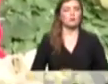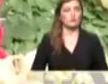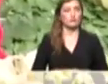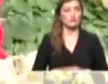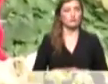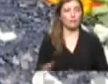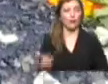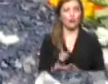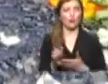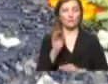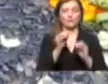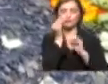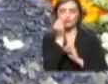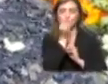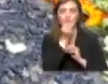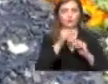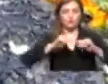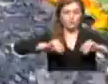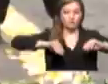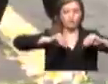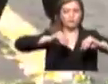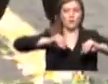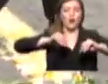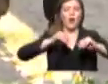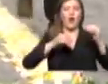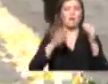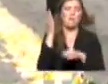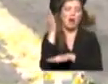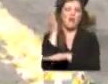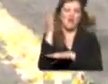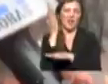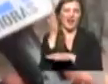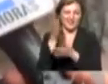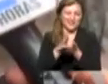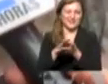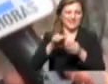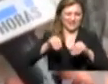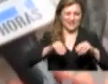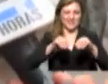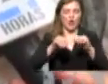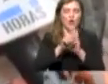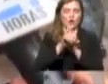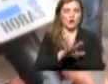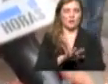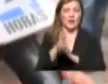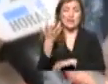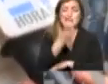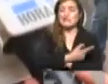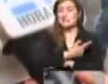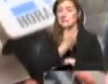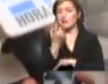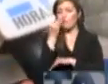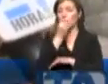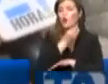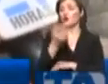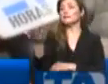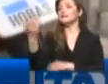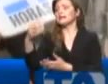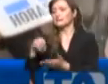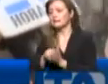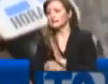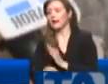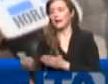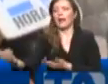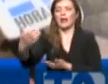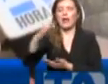fueron elaborados con flores y aserrín. Ambos materiales fueron donados. 15 días de recolección de flores. Tuvimos que